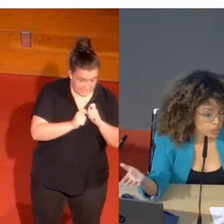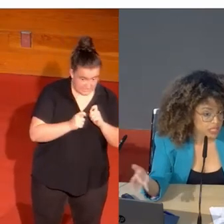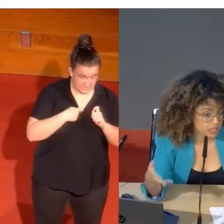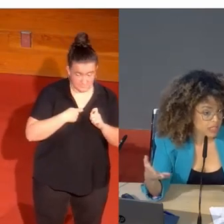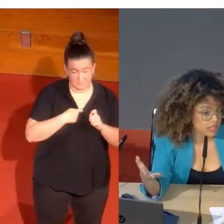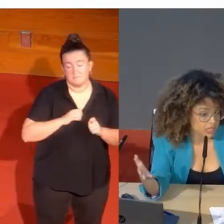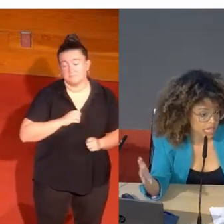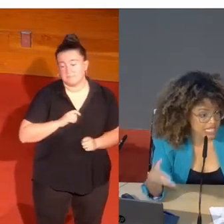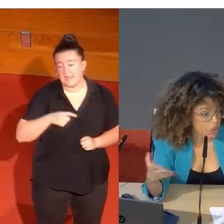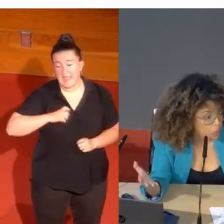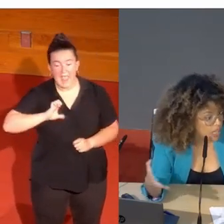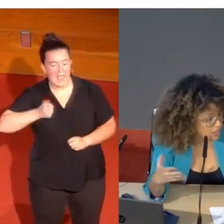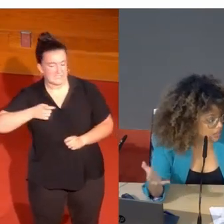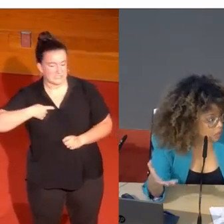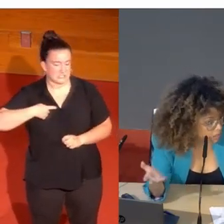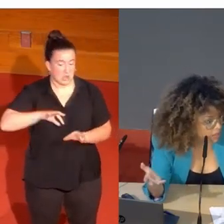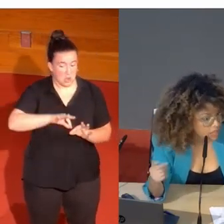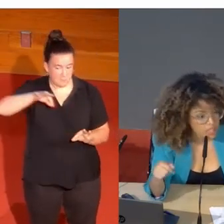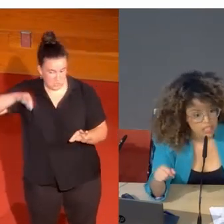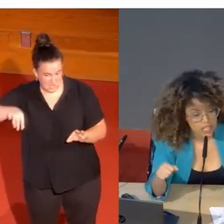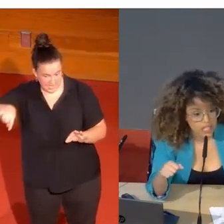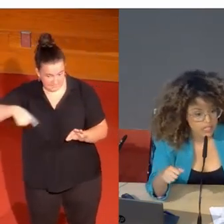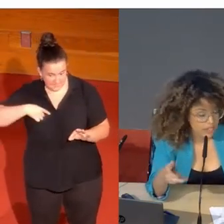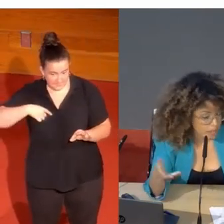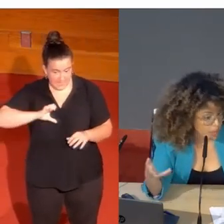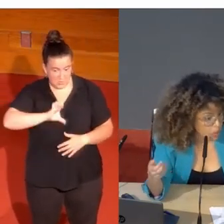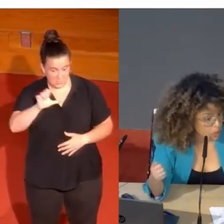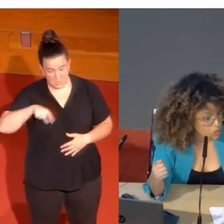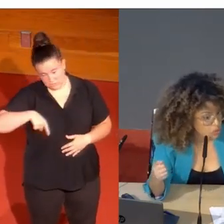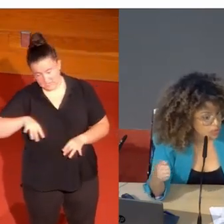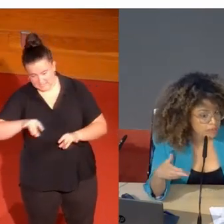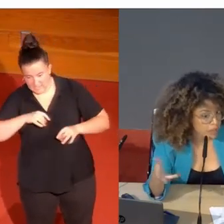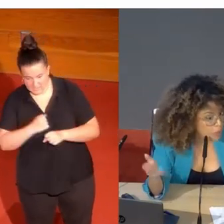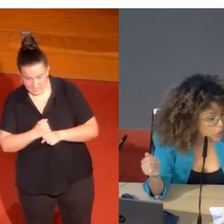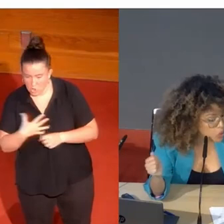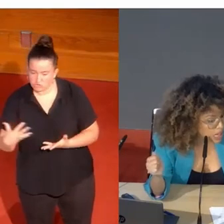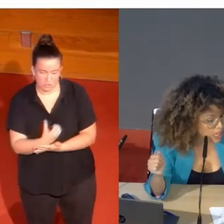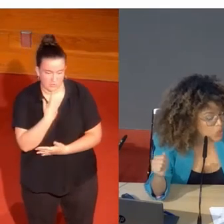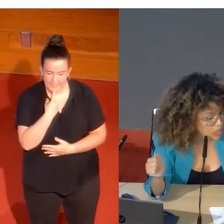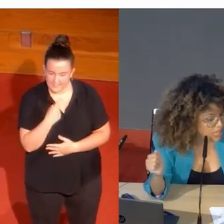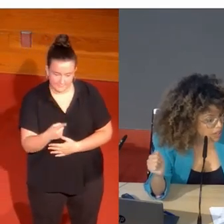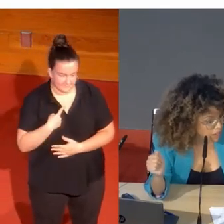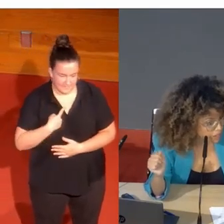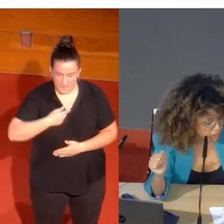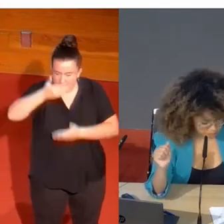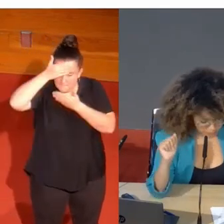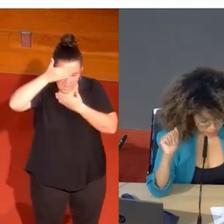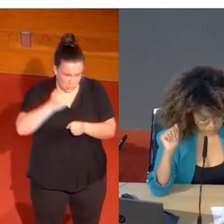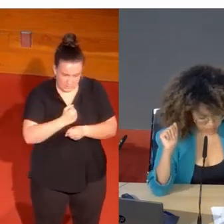y todos pues eh eh aseguran Y coinciden que trabajar en Marruecos tampoco es una es una